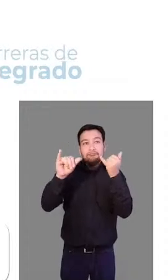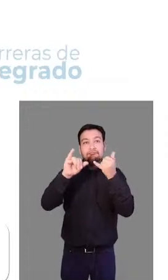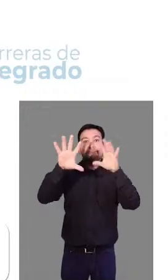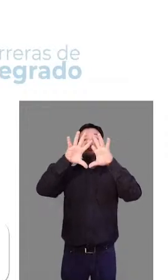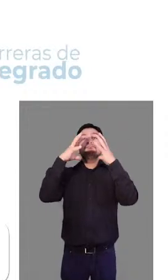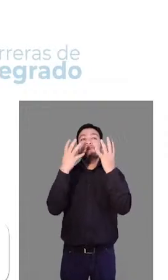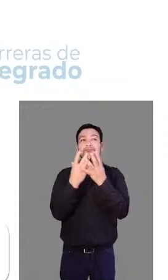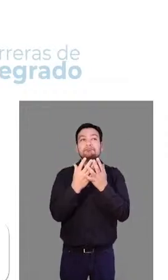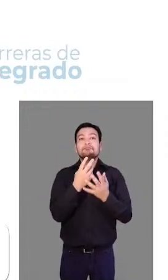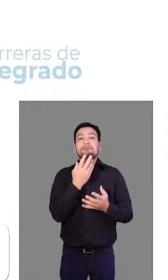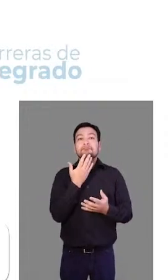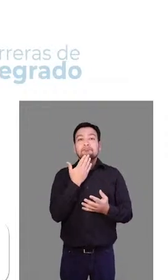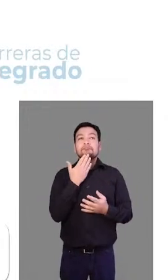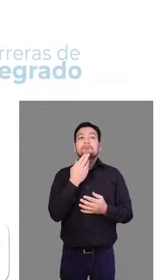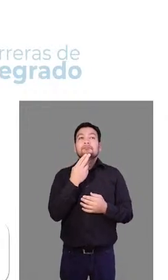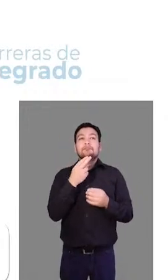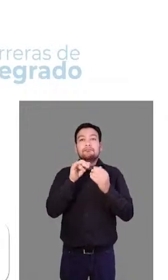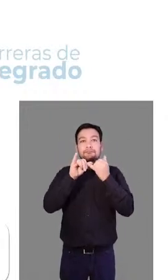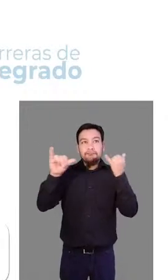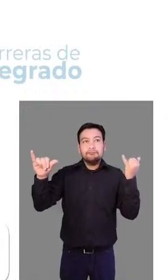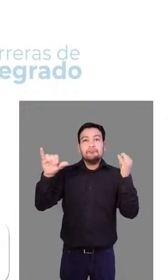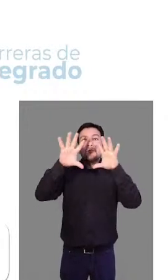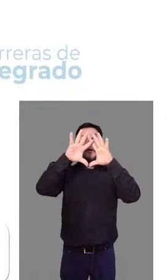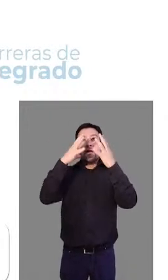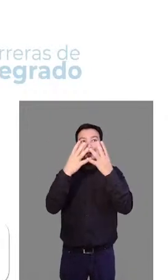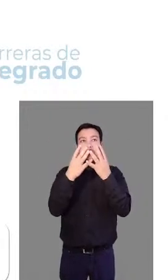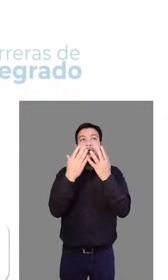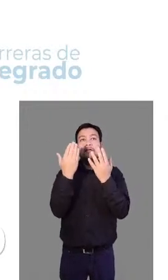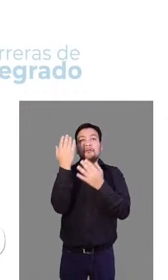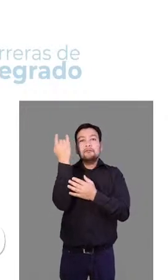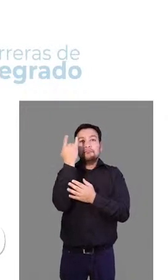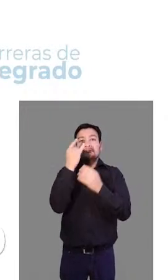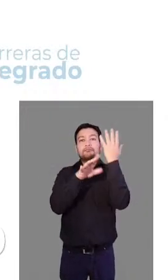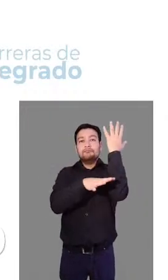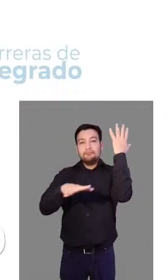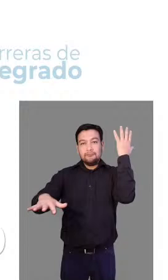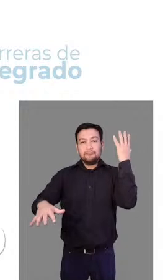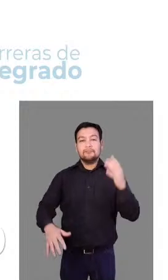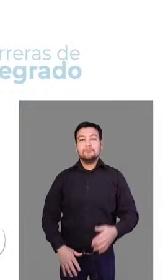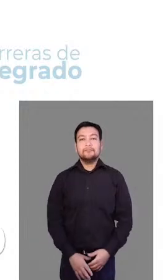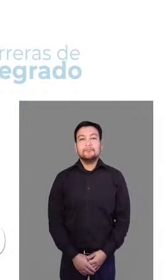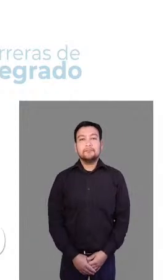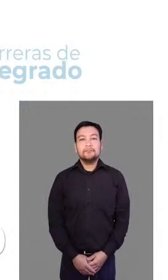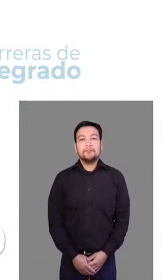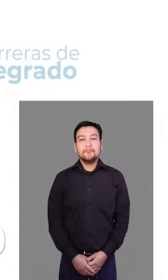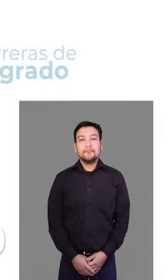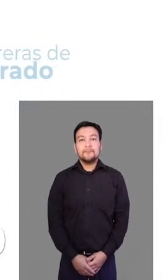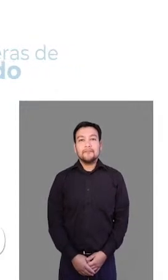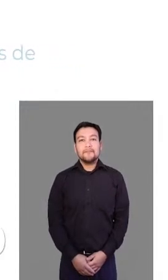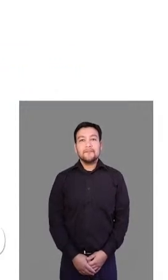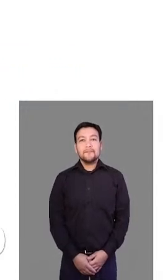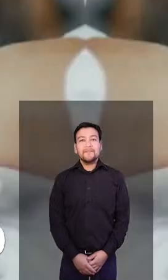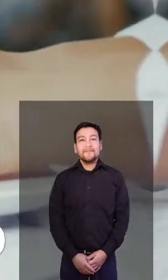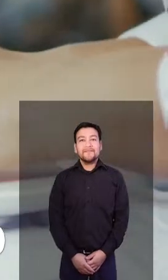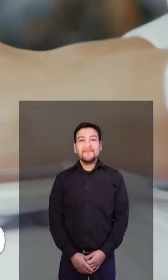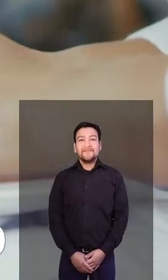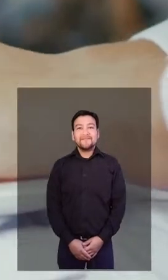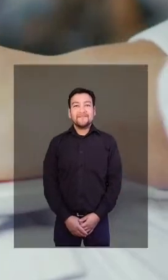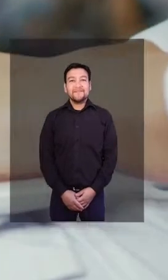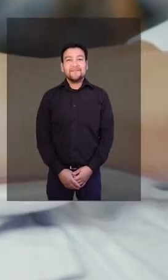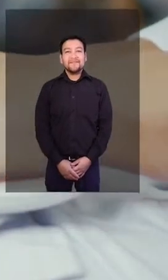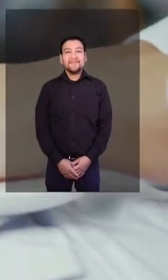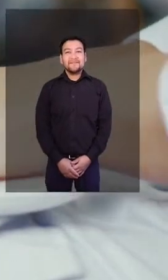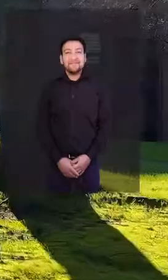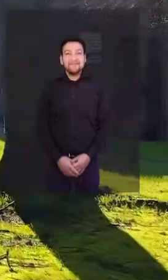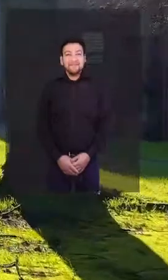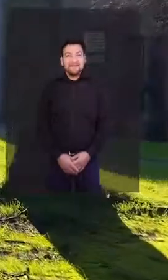centros, 17 carreras de pregrado, un programa de doctorado, una variada oferta de magísteres y diplomados.